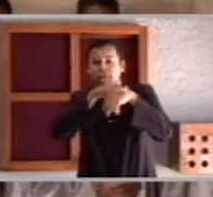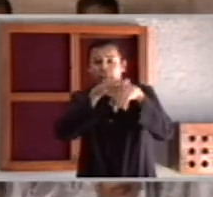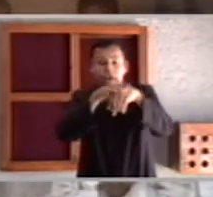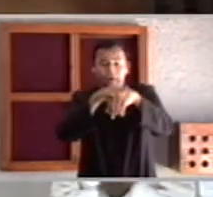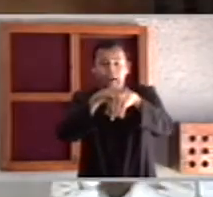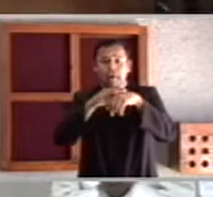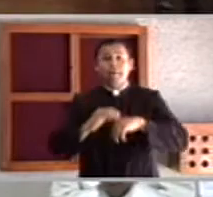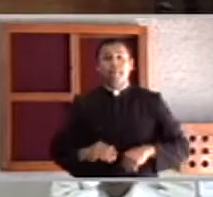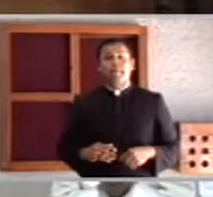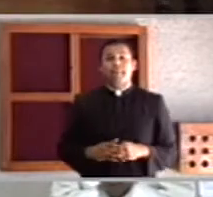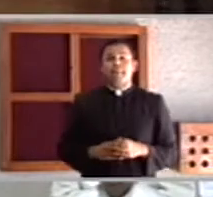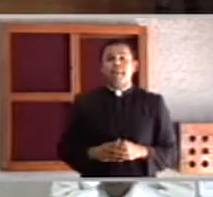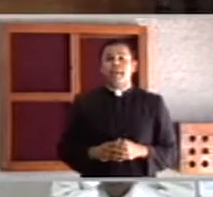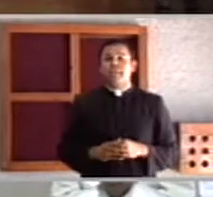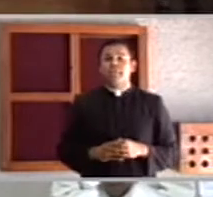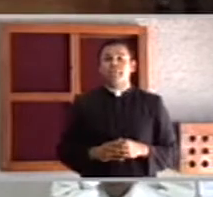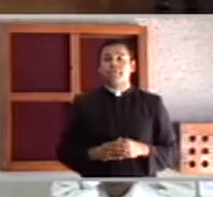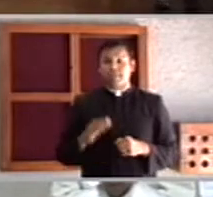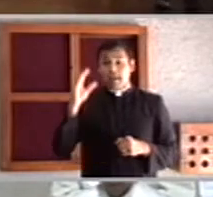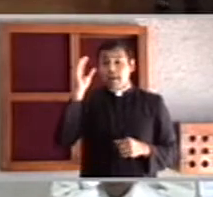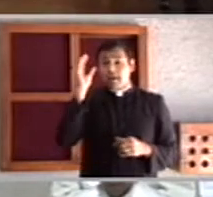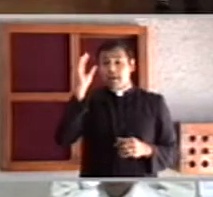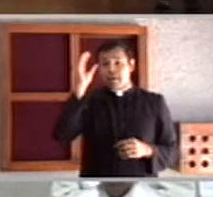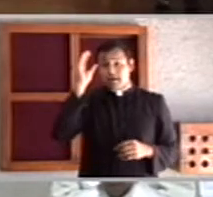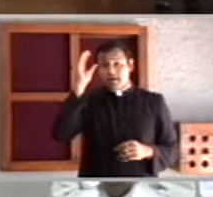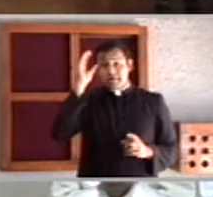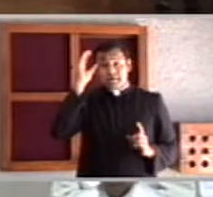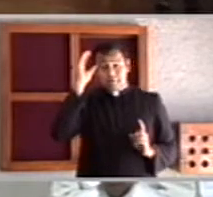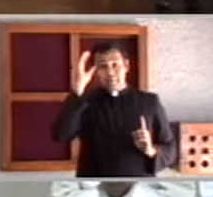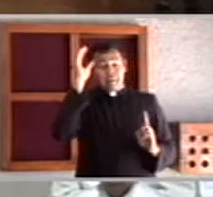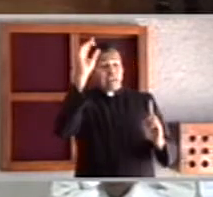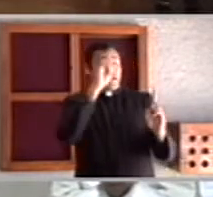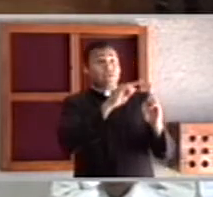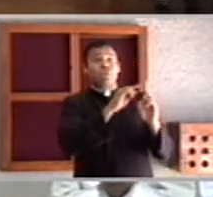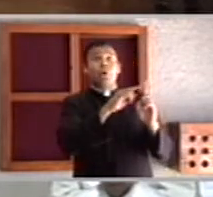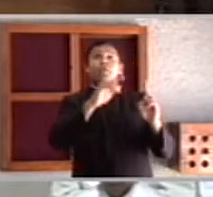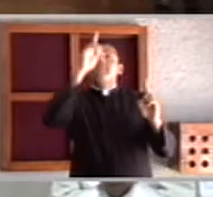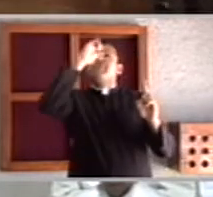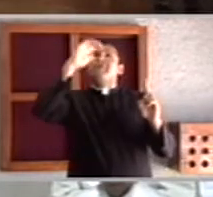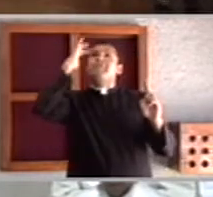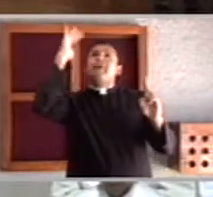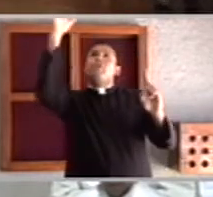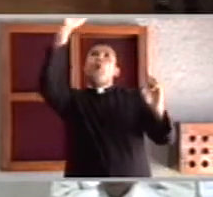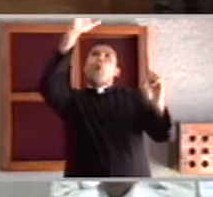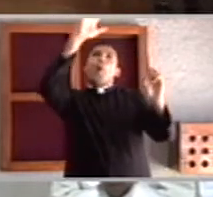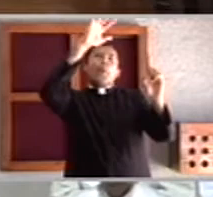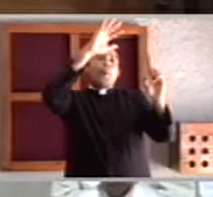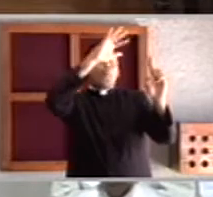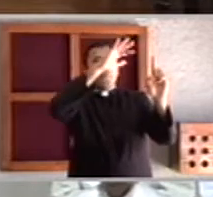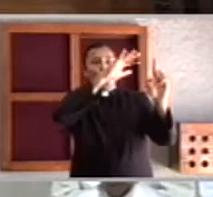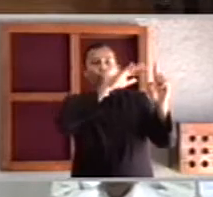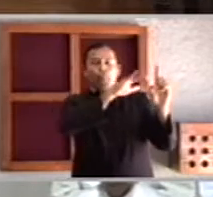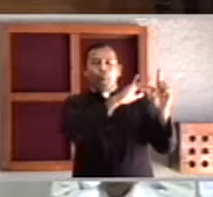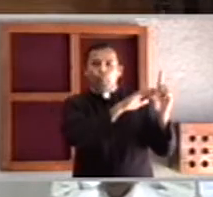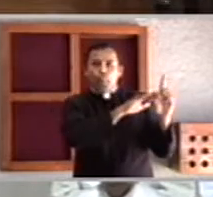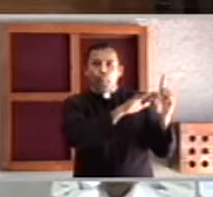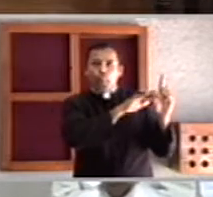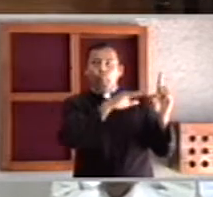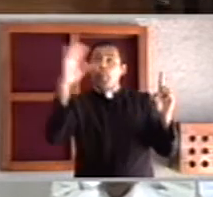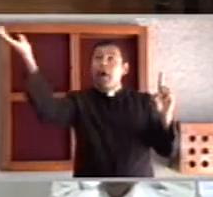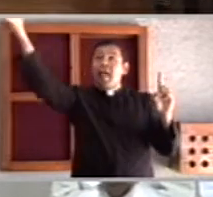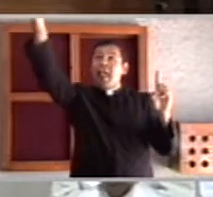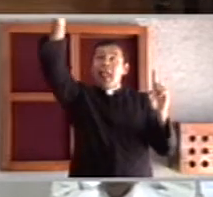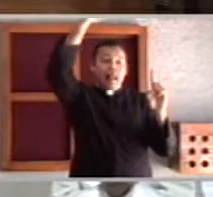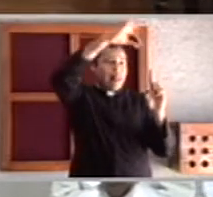Cristo fue ungido por el Espíritu Santo para llevar la buena